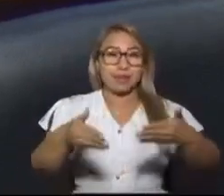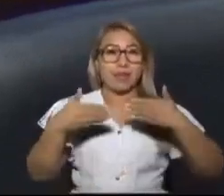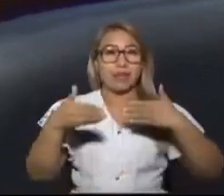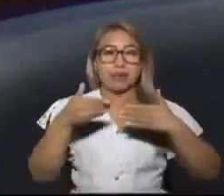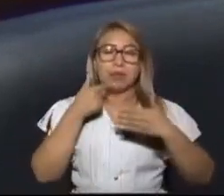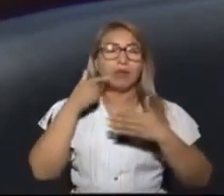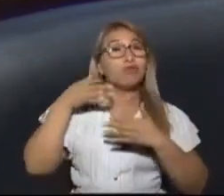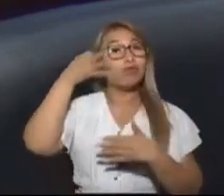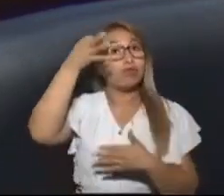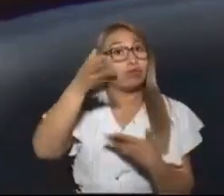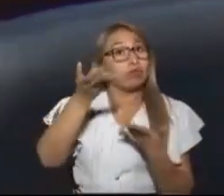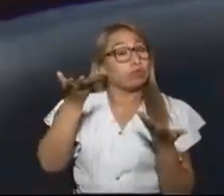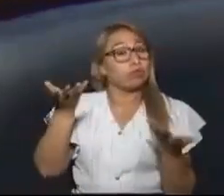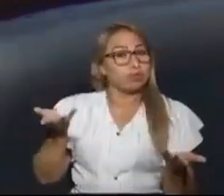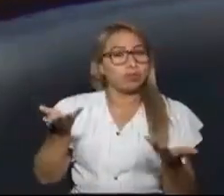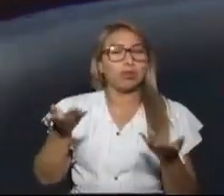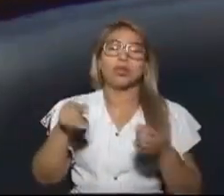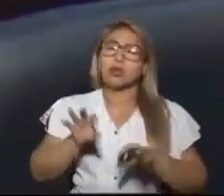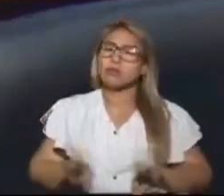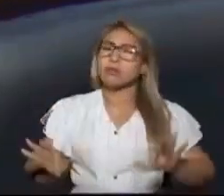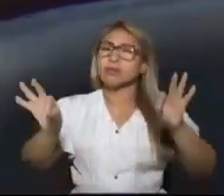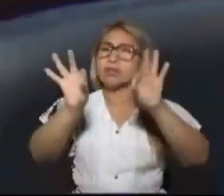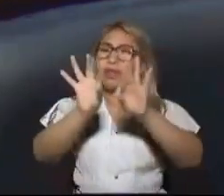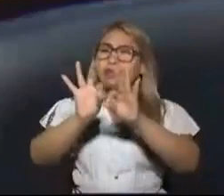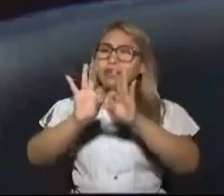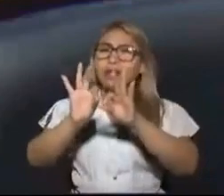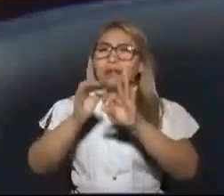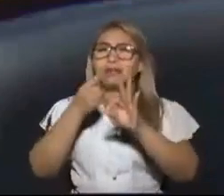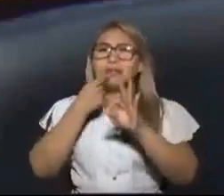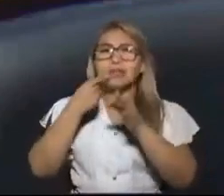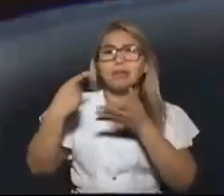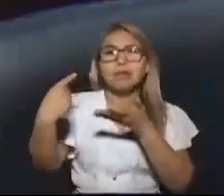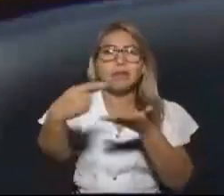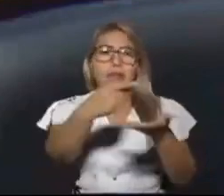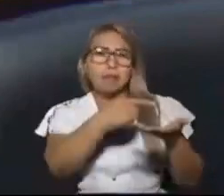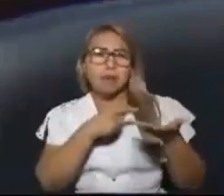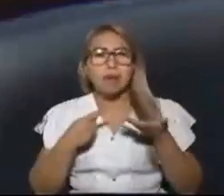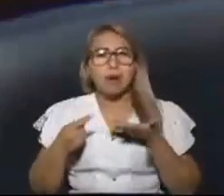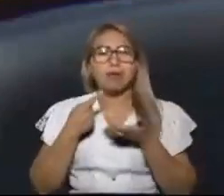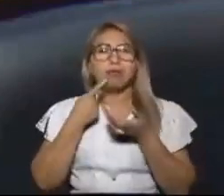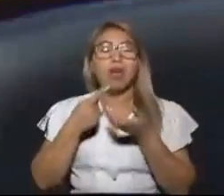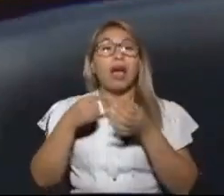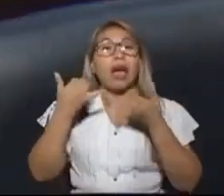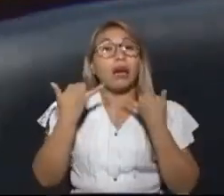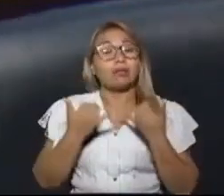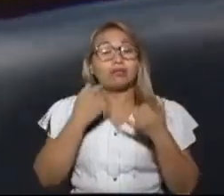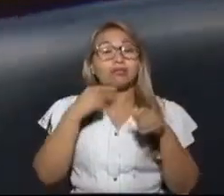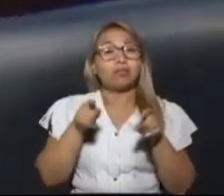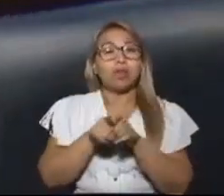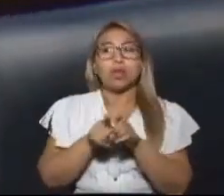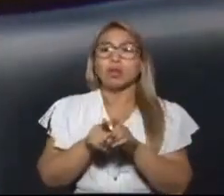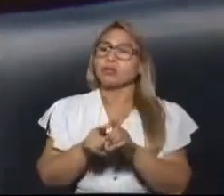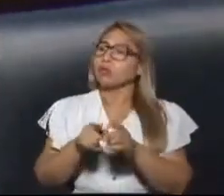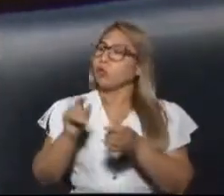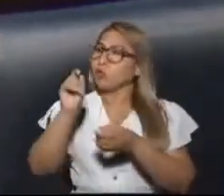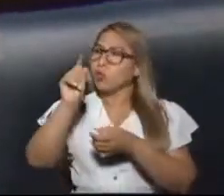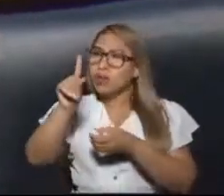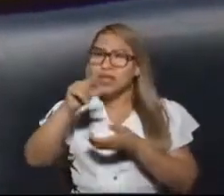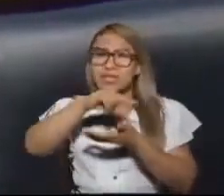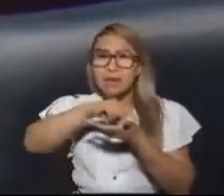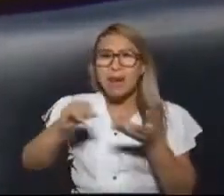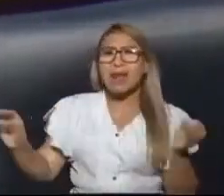tenemos que derogar la ley. Nuestro país no aguanta una semana más con protestas.